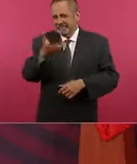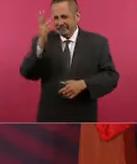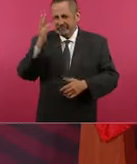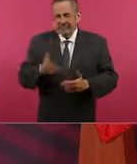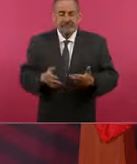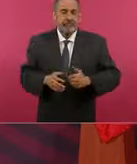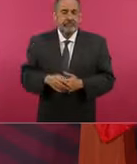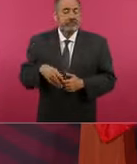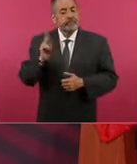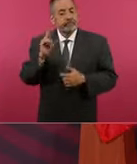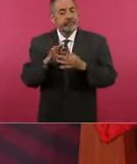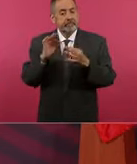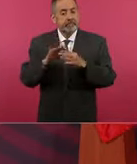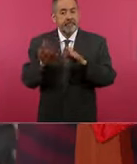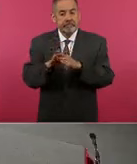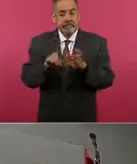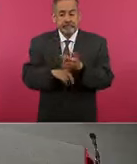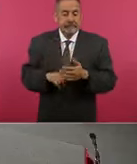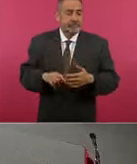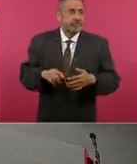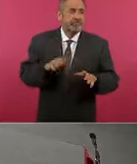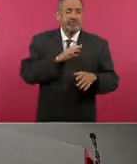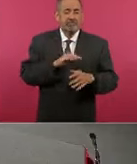Pero estamos hablando de